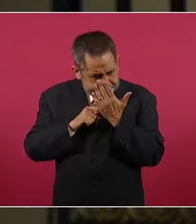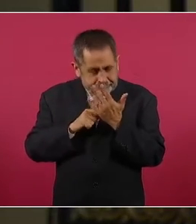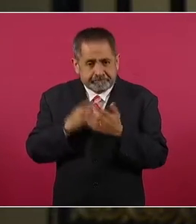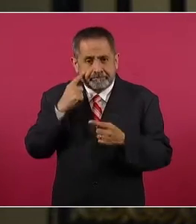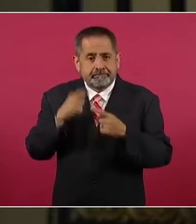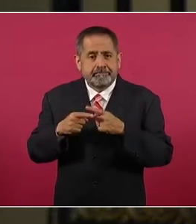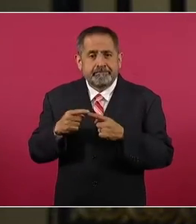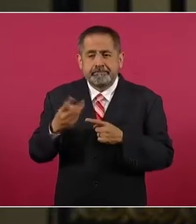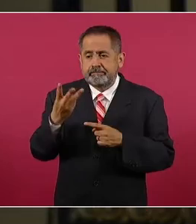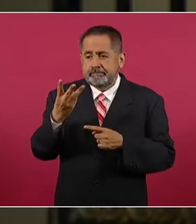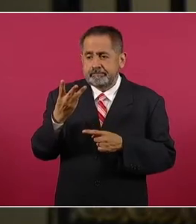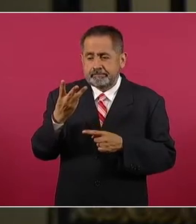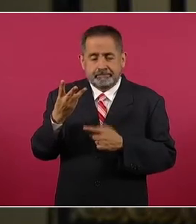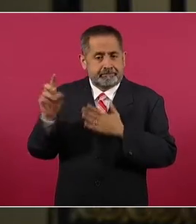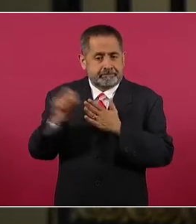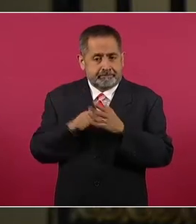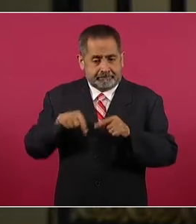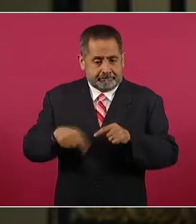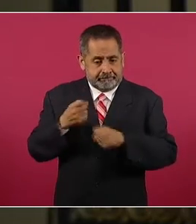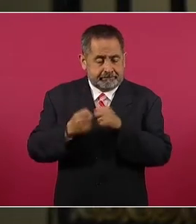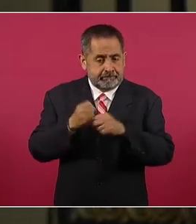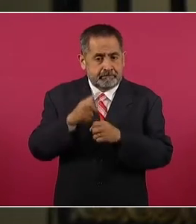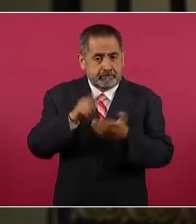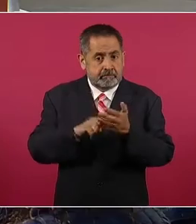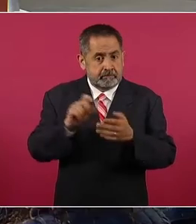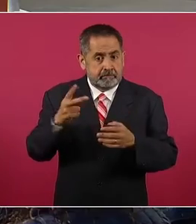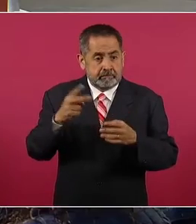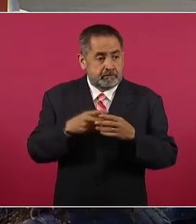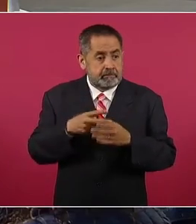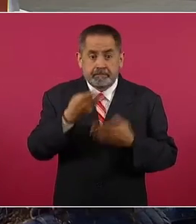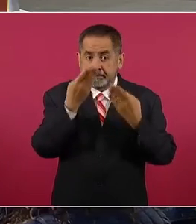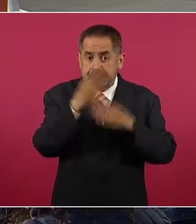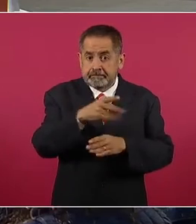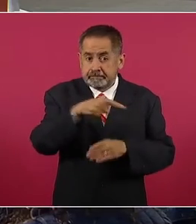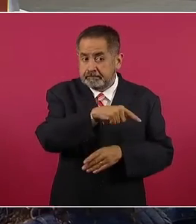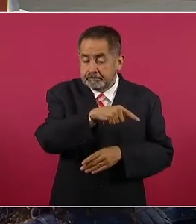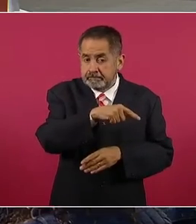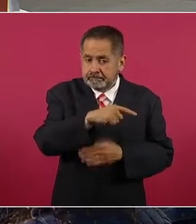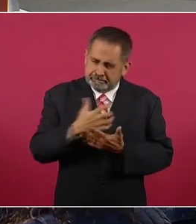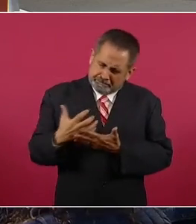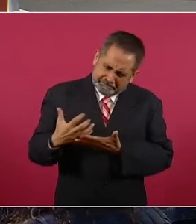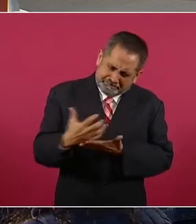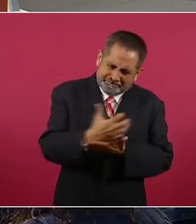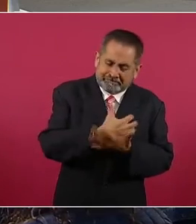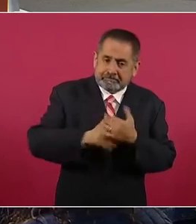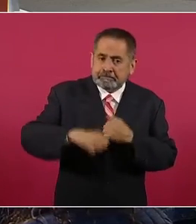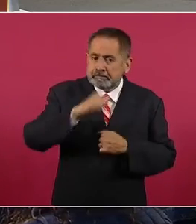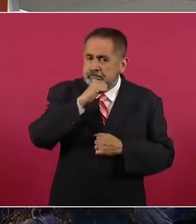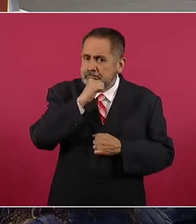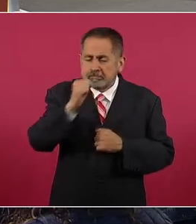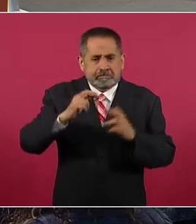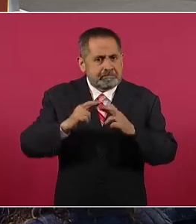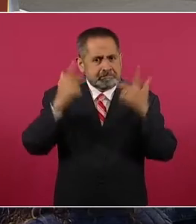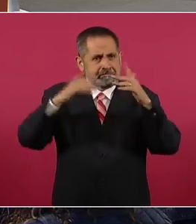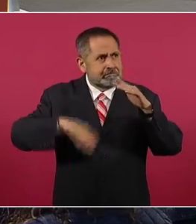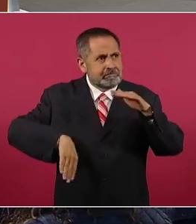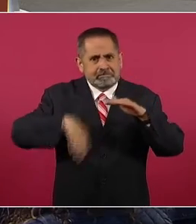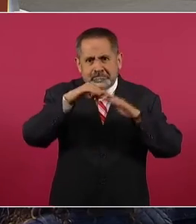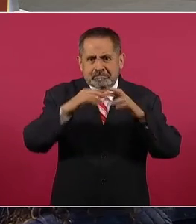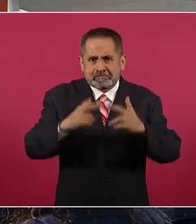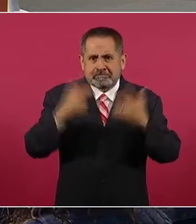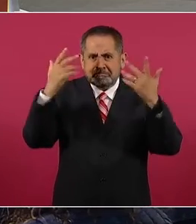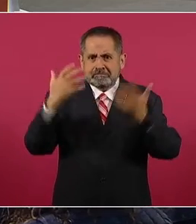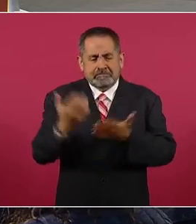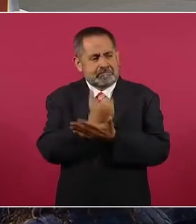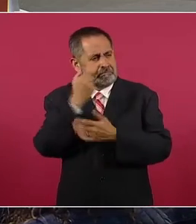primer trimestre de este año los bancos registraron ganancias récord, cifras récord en